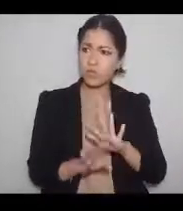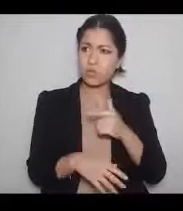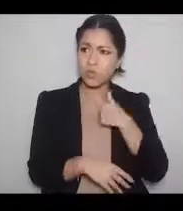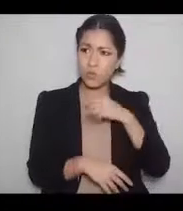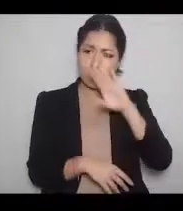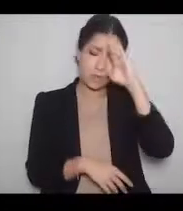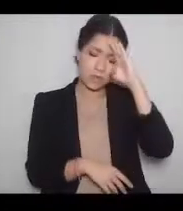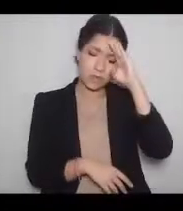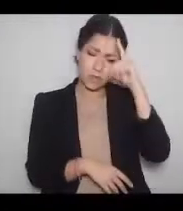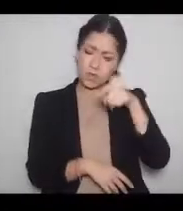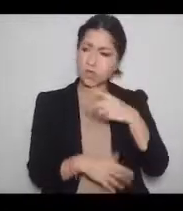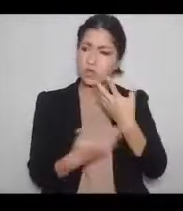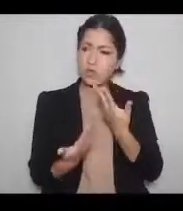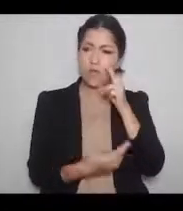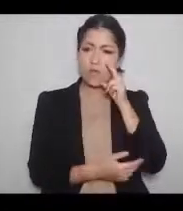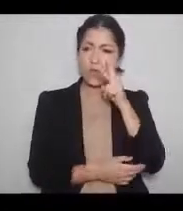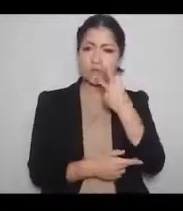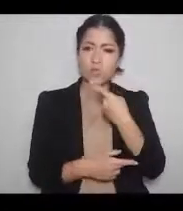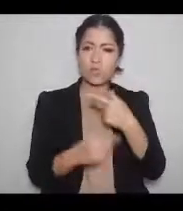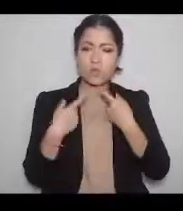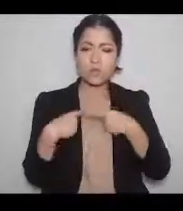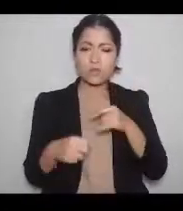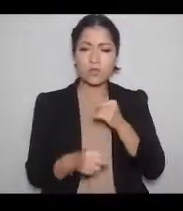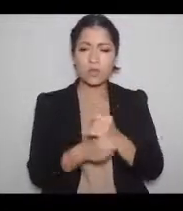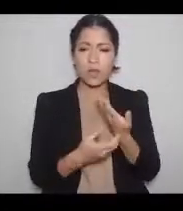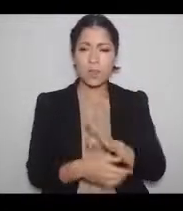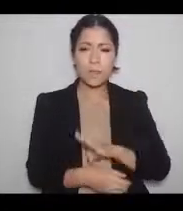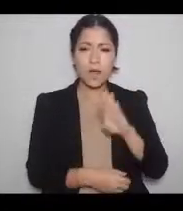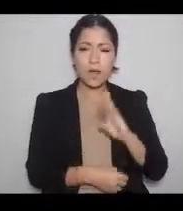alivio. Quisiera ser Kepler.